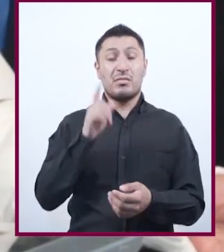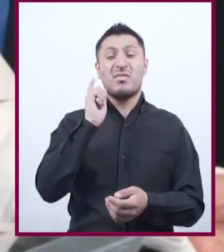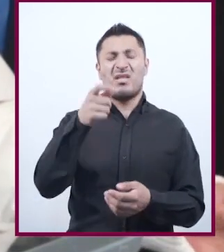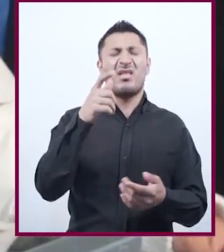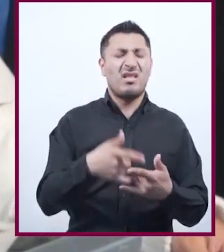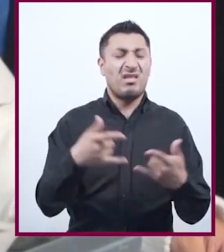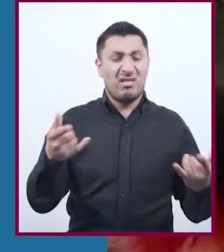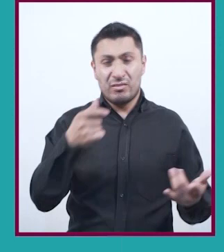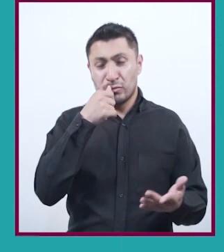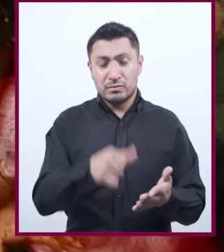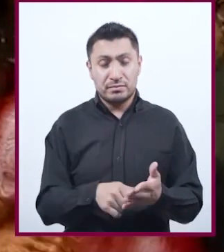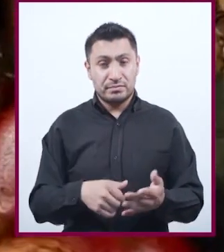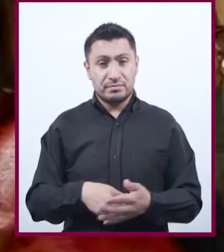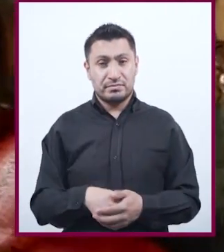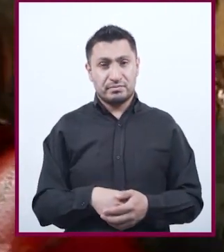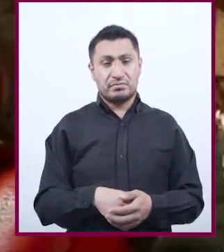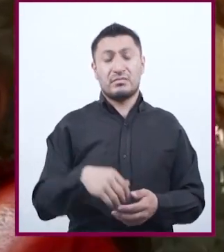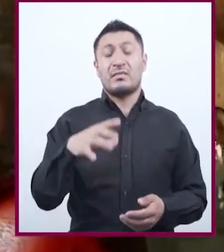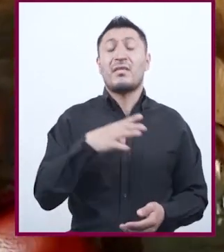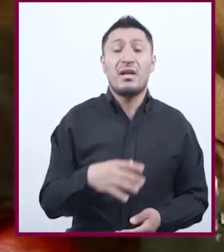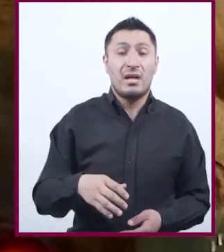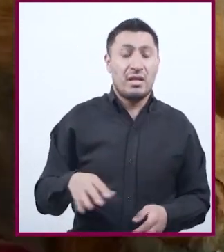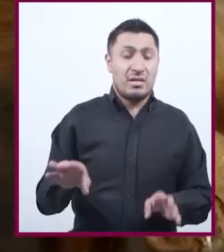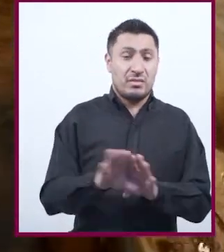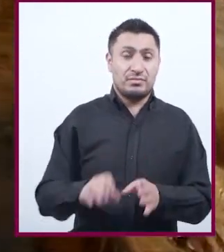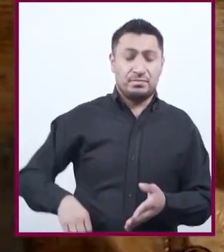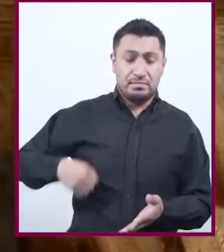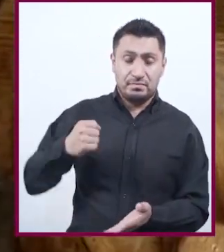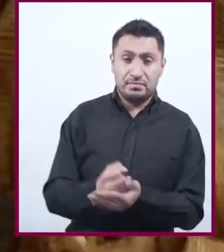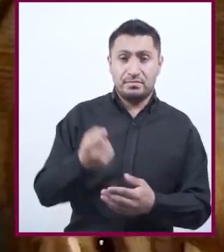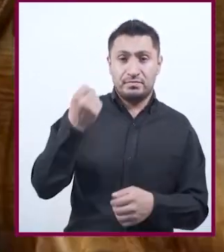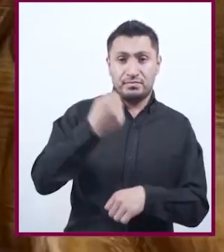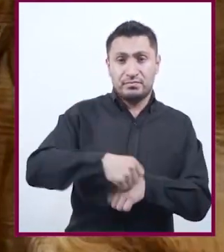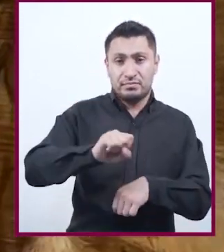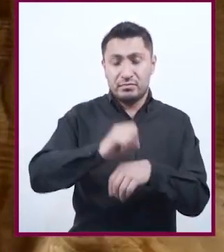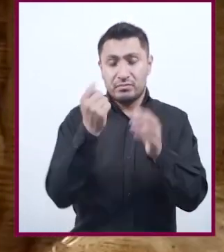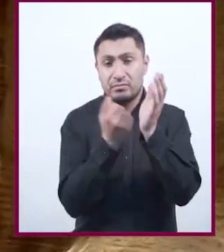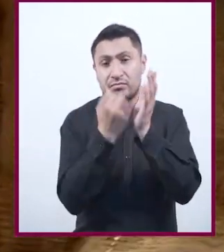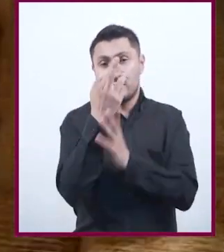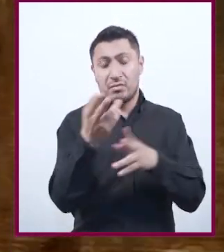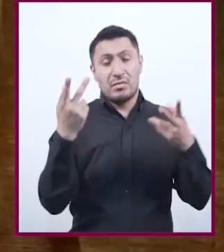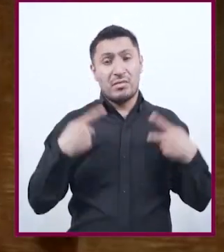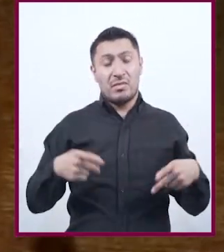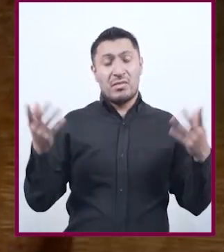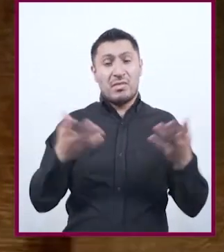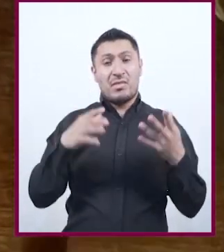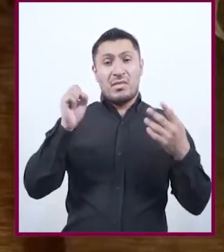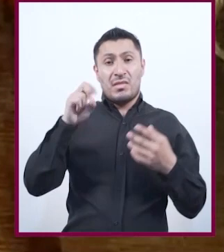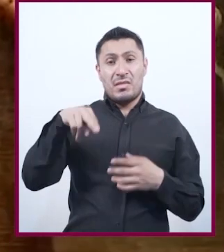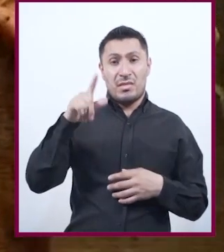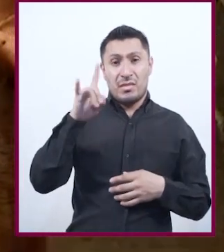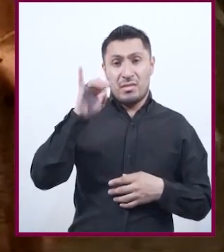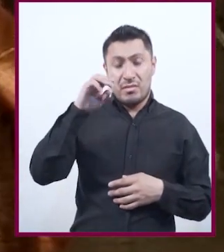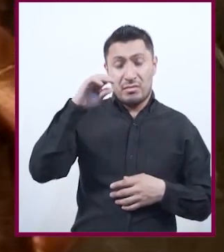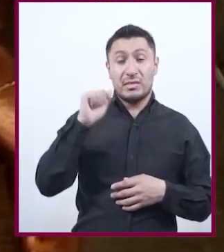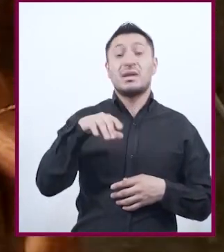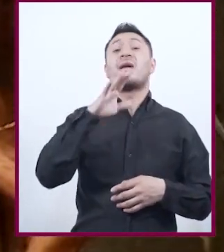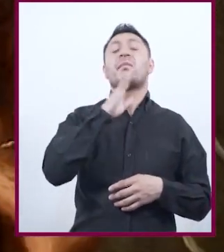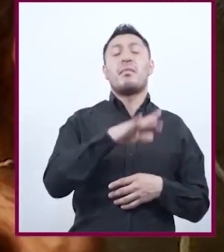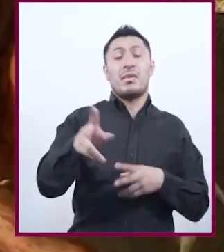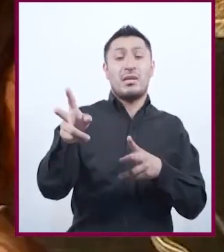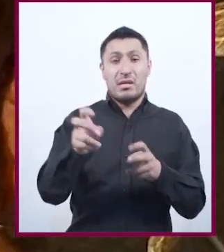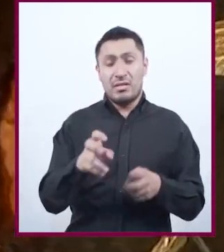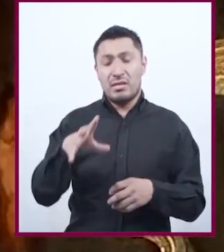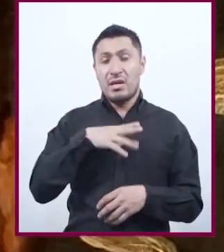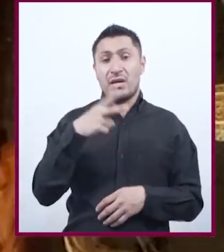¿Qué decía esta carta? Hay una imposición de que en la Semana Mayor, a los que hacen de San Dimas y el mal ladrón,